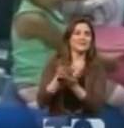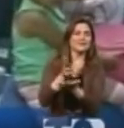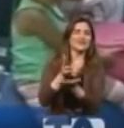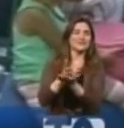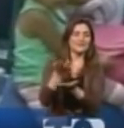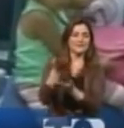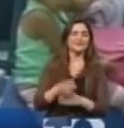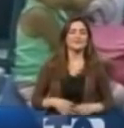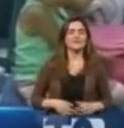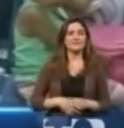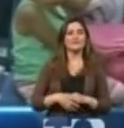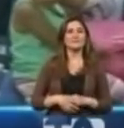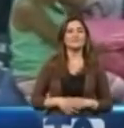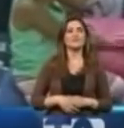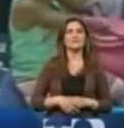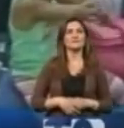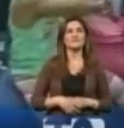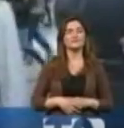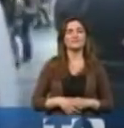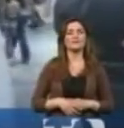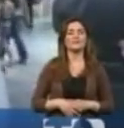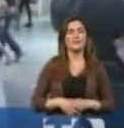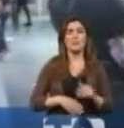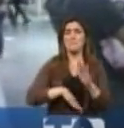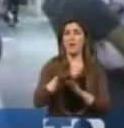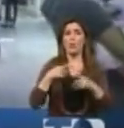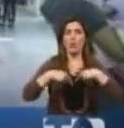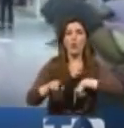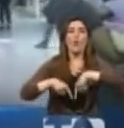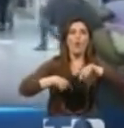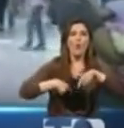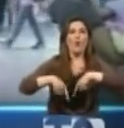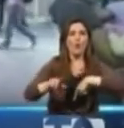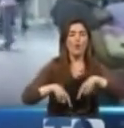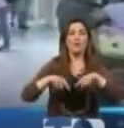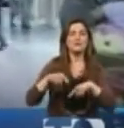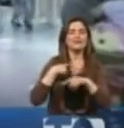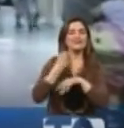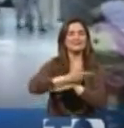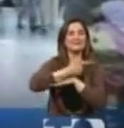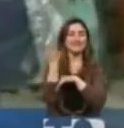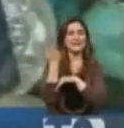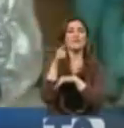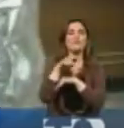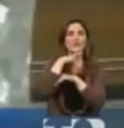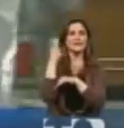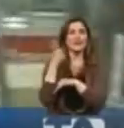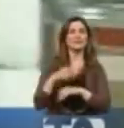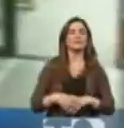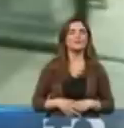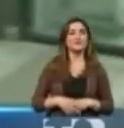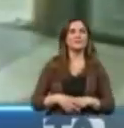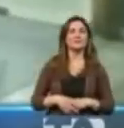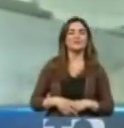terminal terrestre de Guayaquil, una de las más movidas principalmente durante los días de feriado. Como ya les